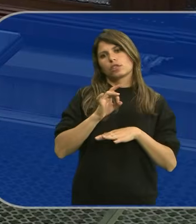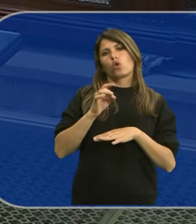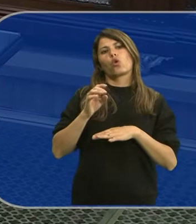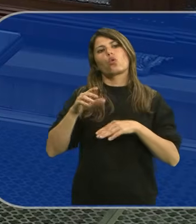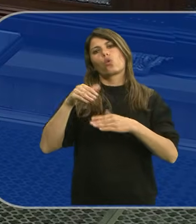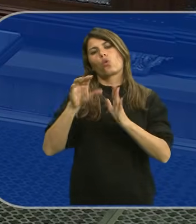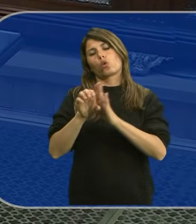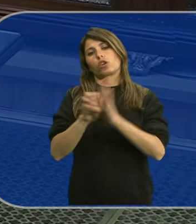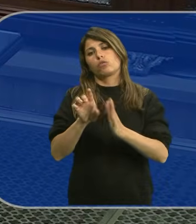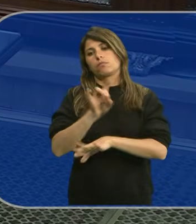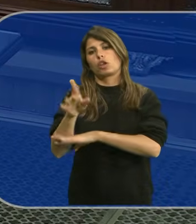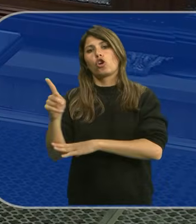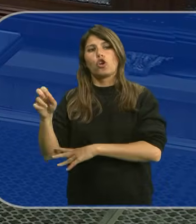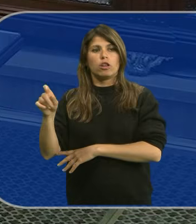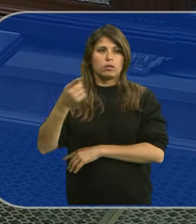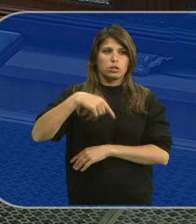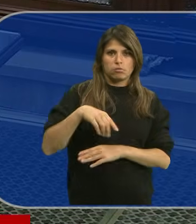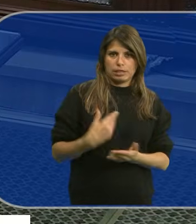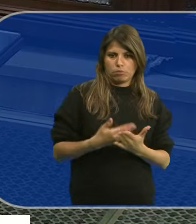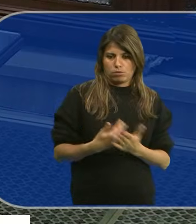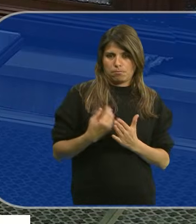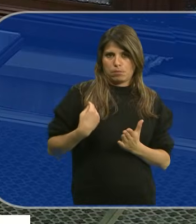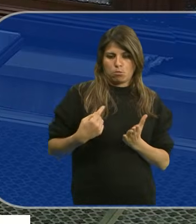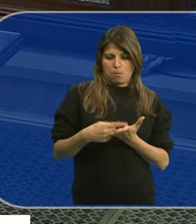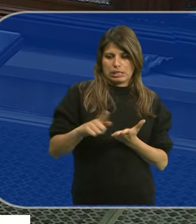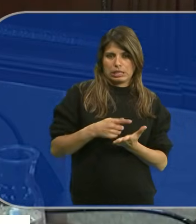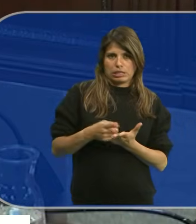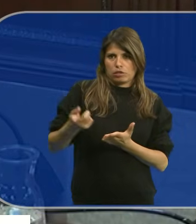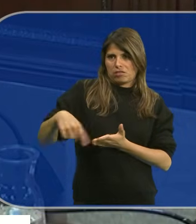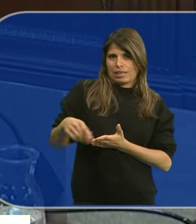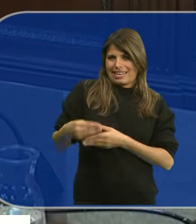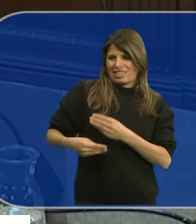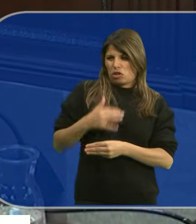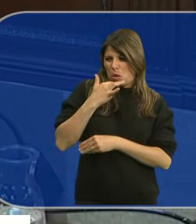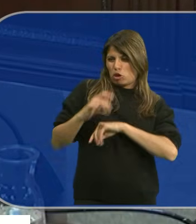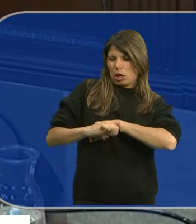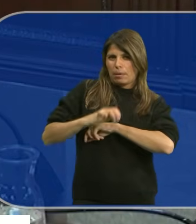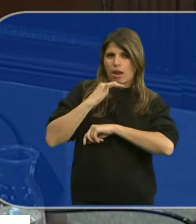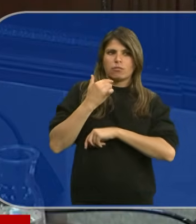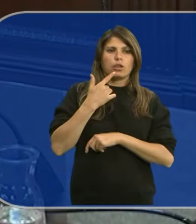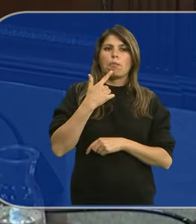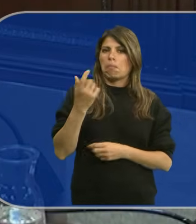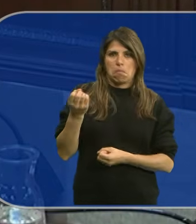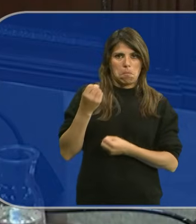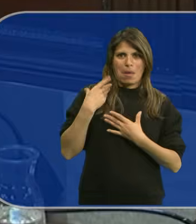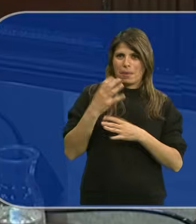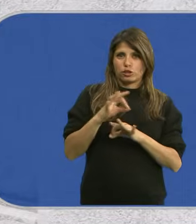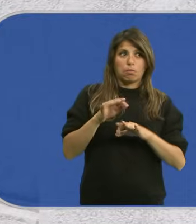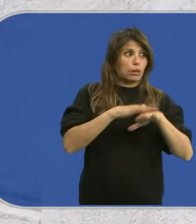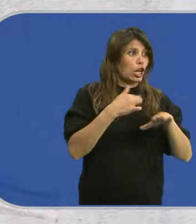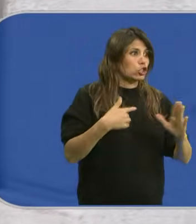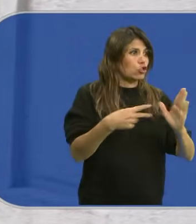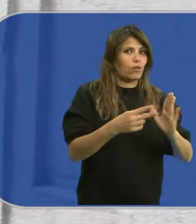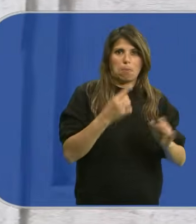Coldo. Ustedes me están demostrando por los mensajes que hay que ellos hicieron algo detrás. En ningún momento José Luis Ábalos me dijo, oye, te he enchufado.